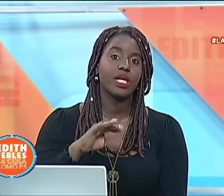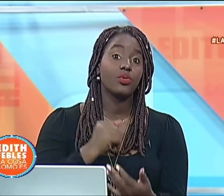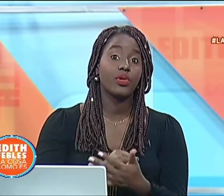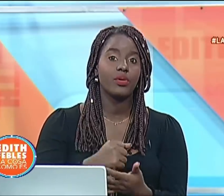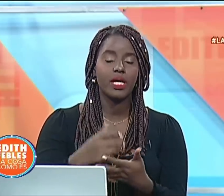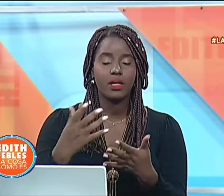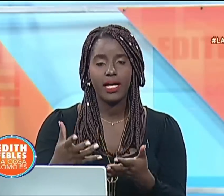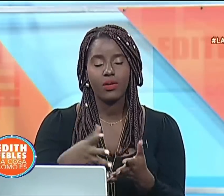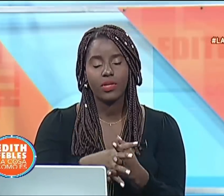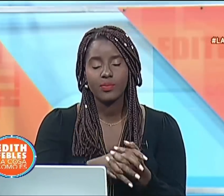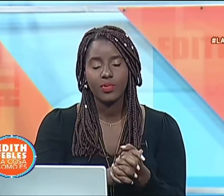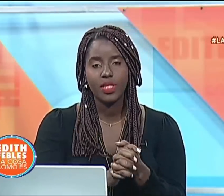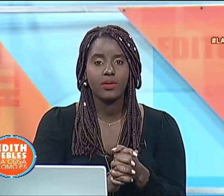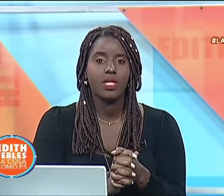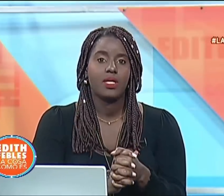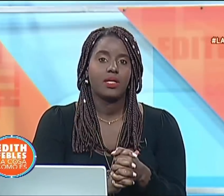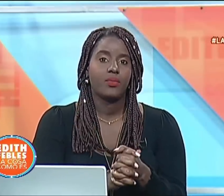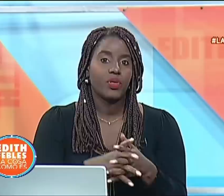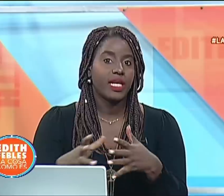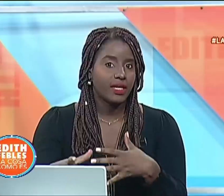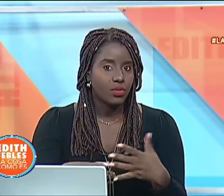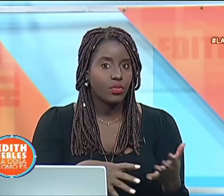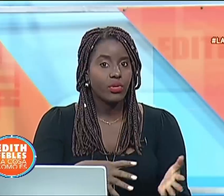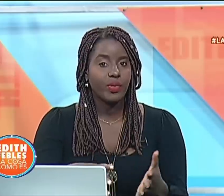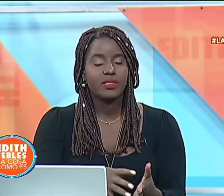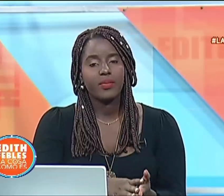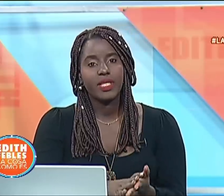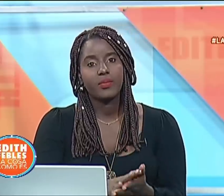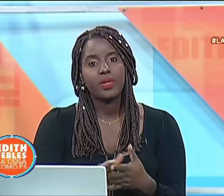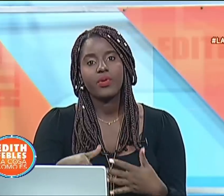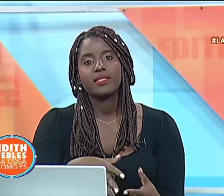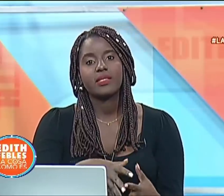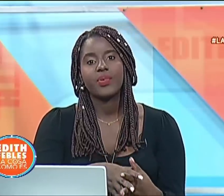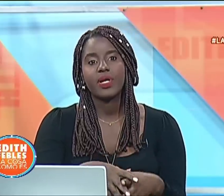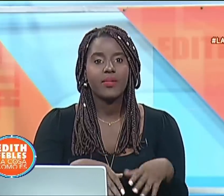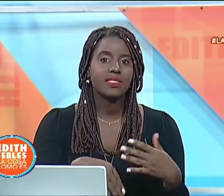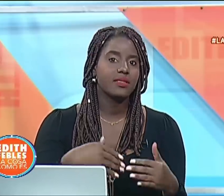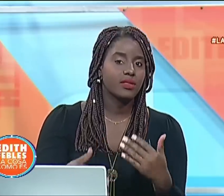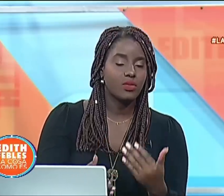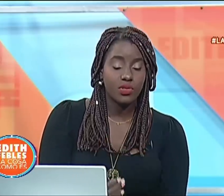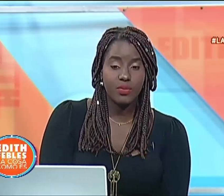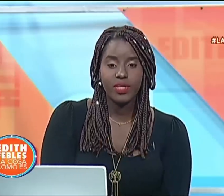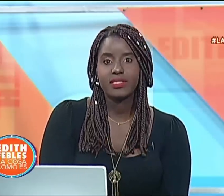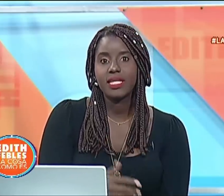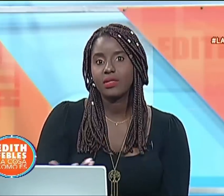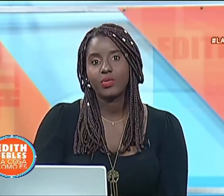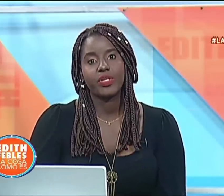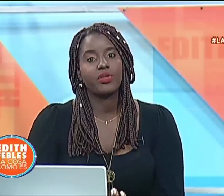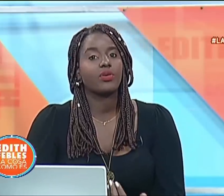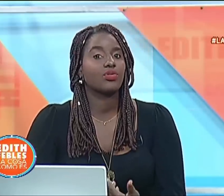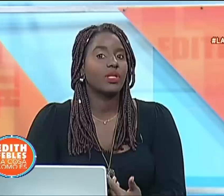visto qué número le ha correspondido, porque el acto ocurrió precisamente previo a este programa, es decir, todo está muy reciente,